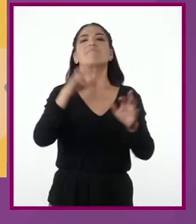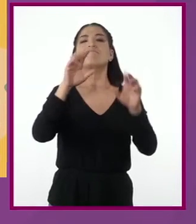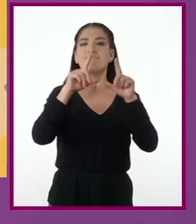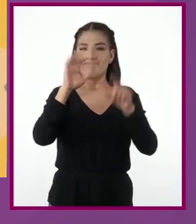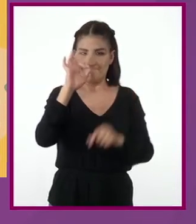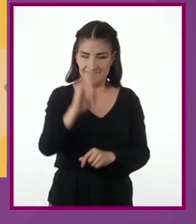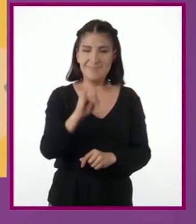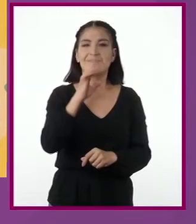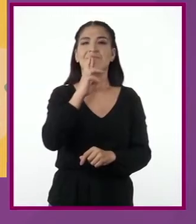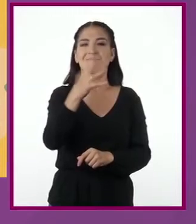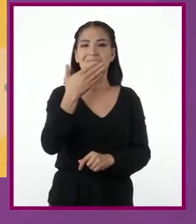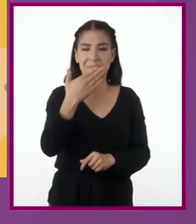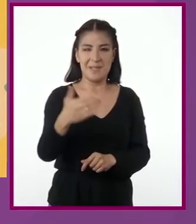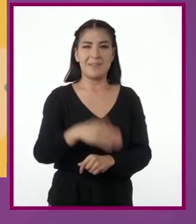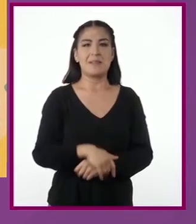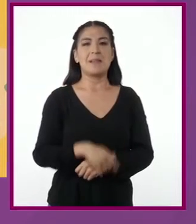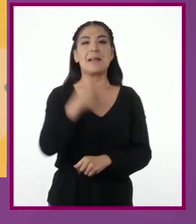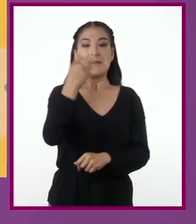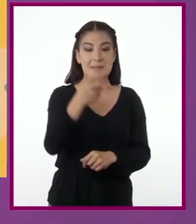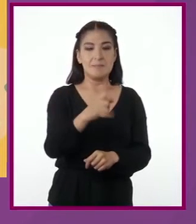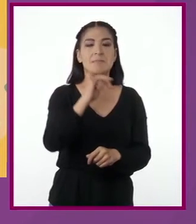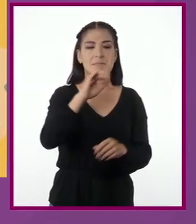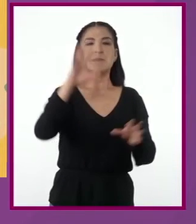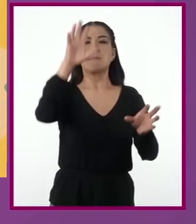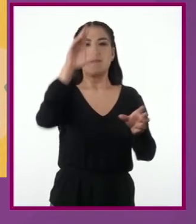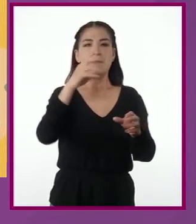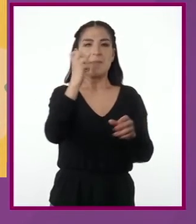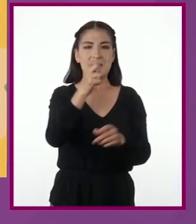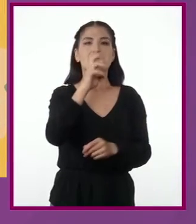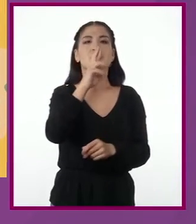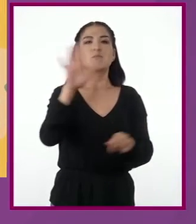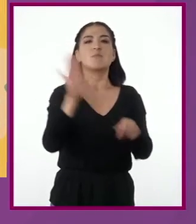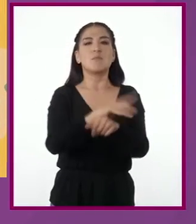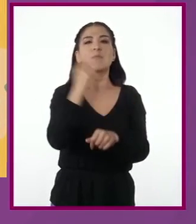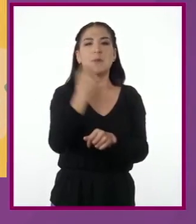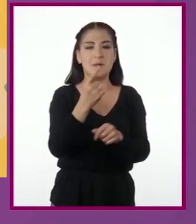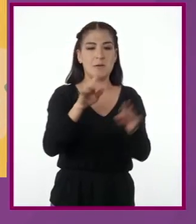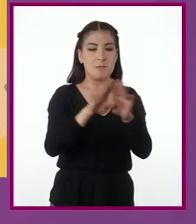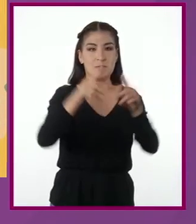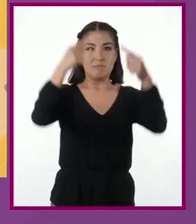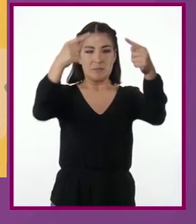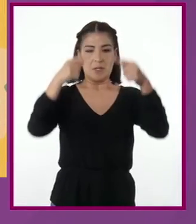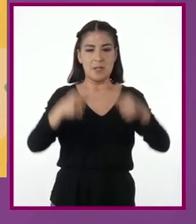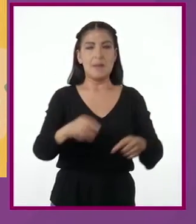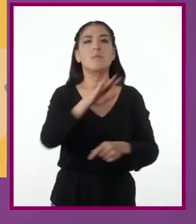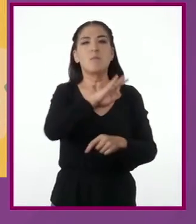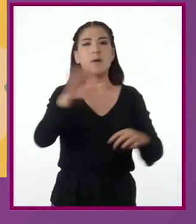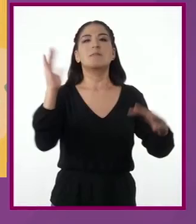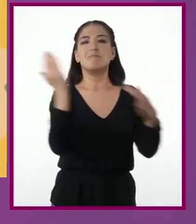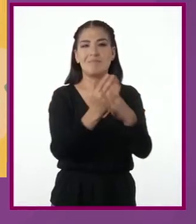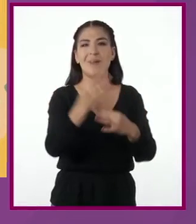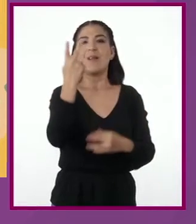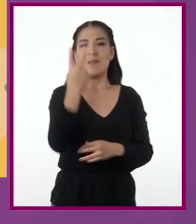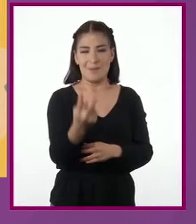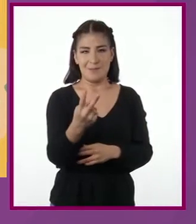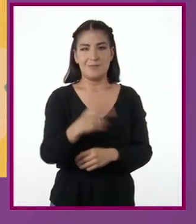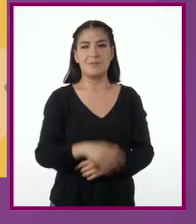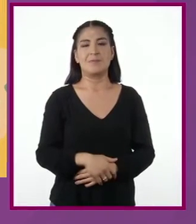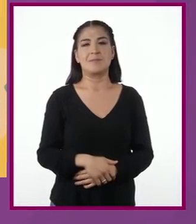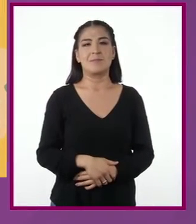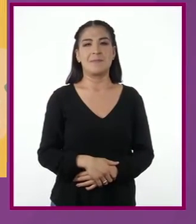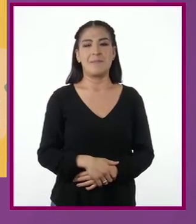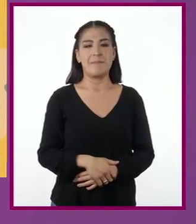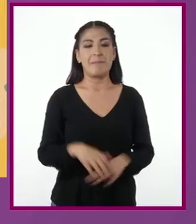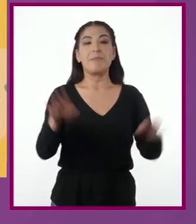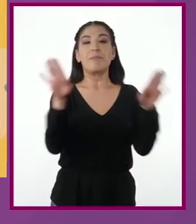bien. Es la solución, dado que el numerador y el denominador son divisibles entre 2. Por